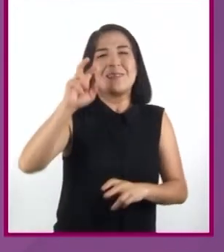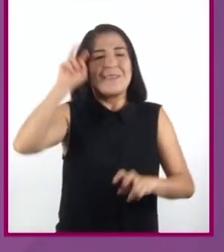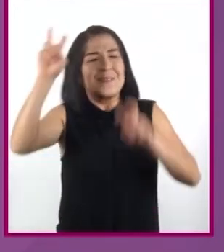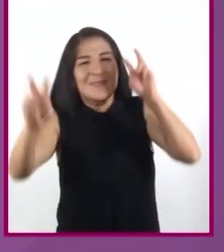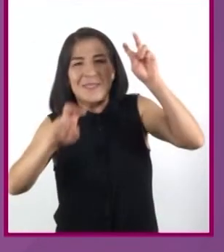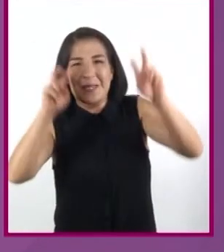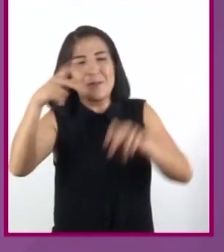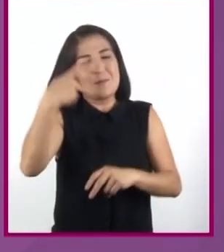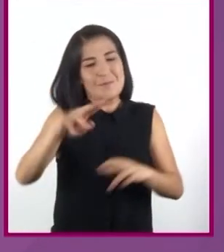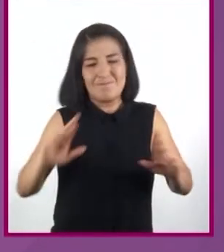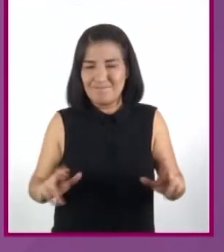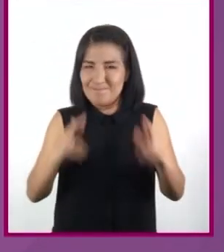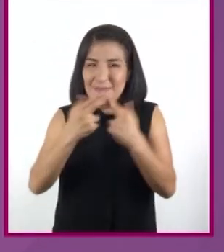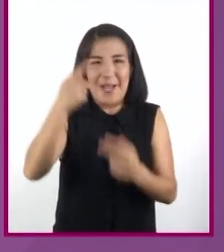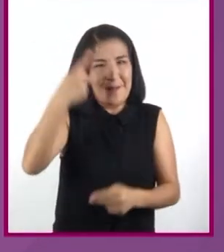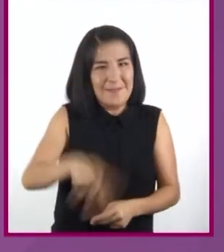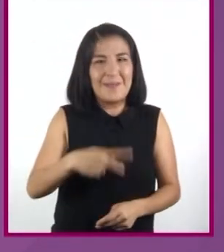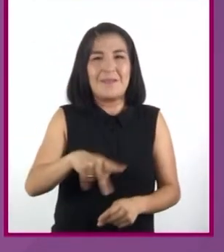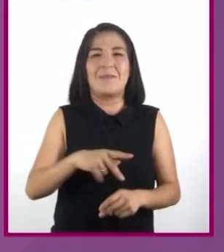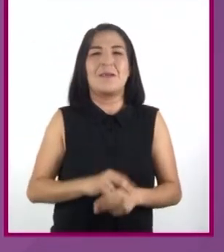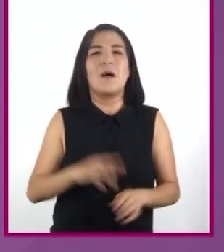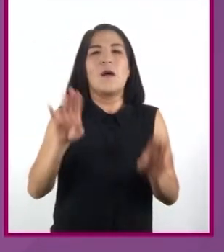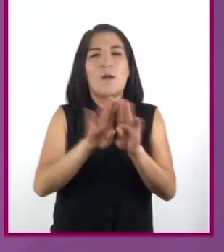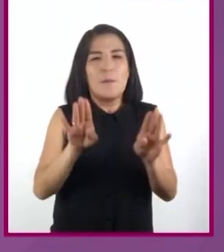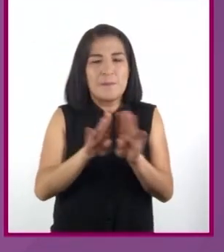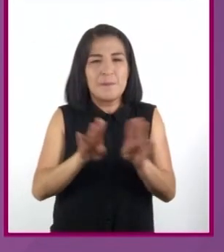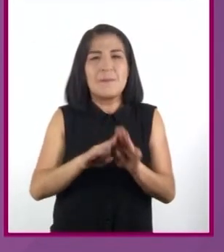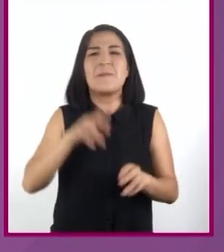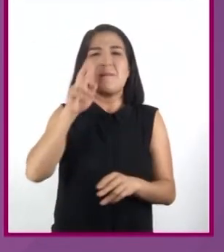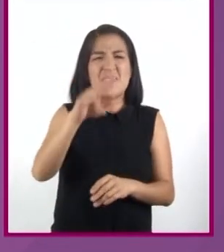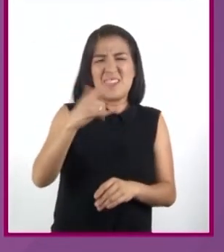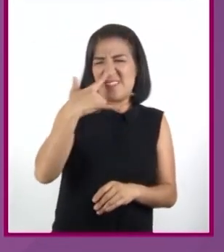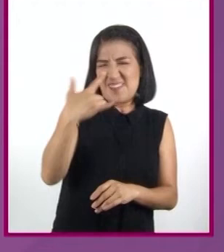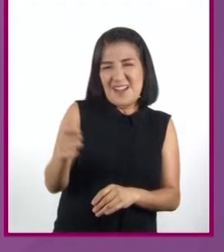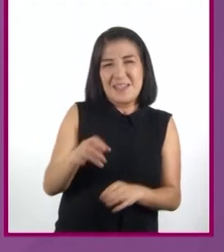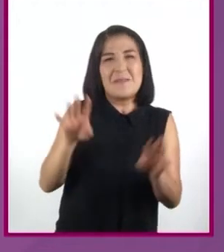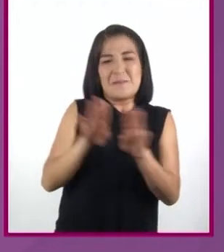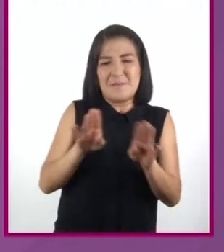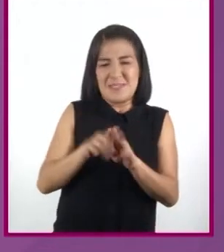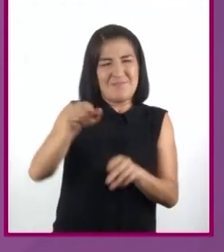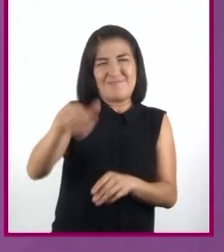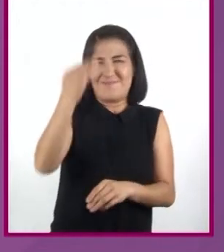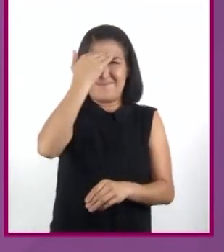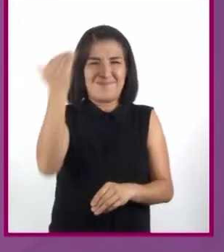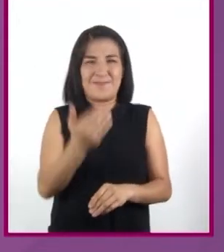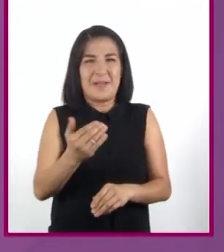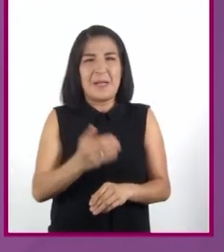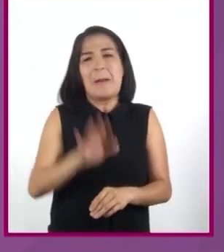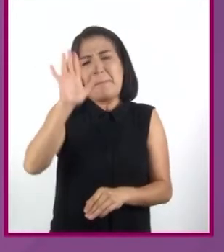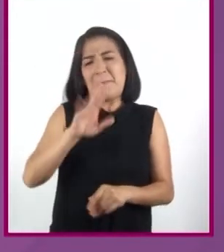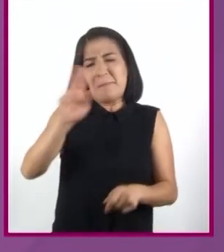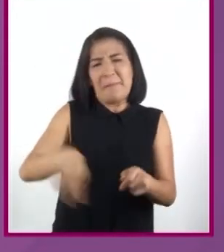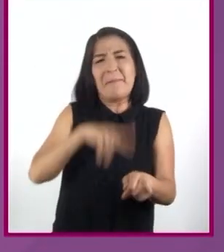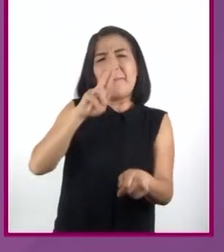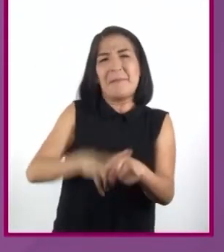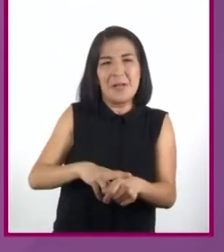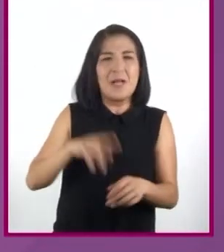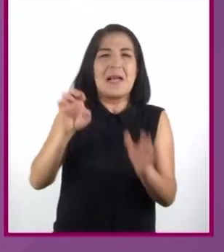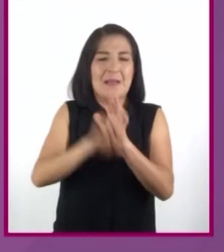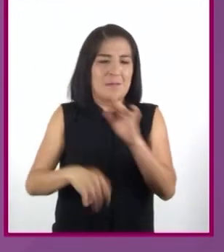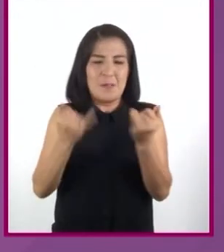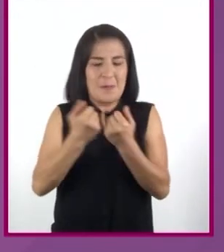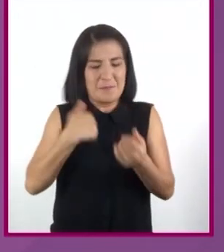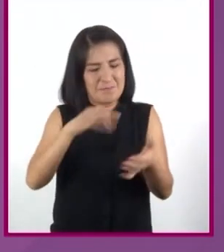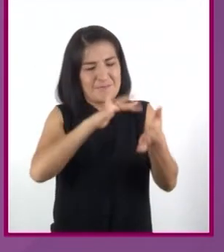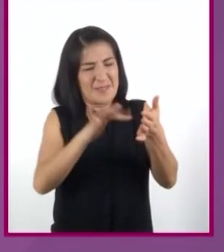corte regional. En sus historias ocurren sucesos improbables o raros, que para los personajes son normales. Incluso para el lector,